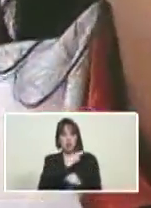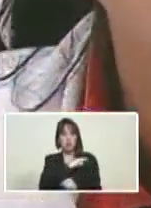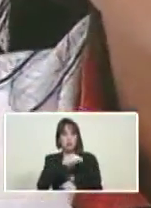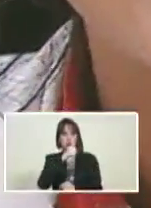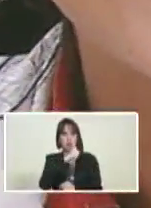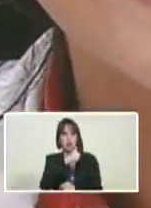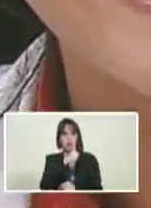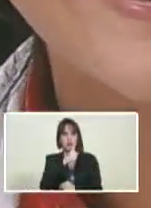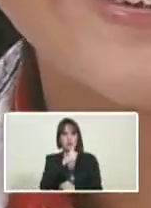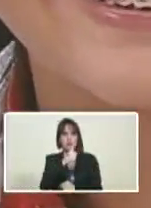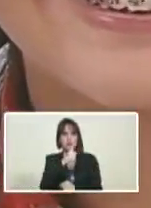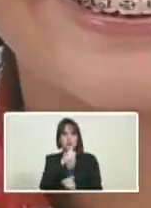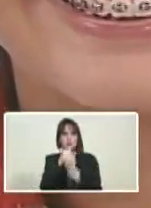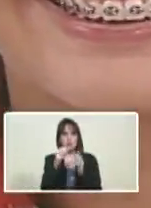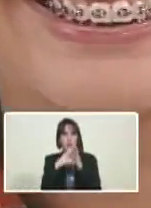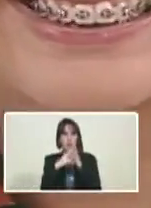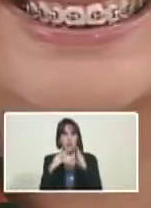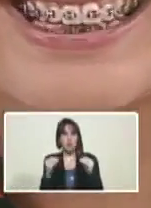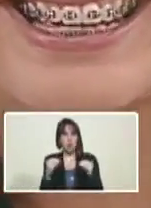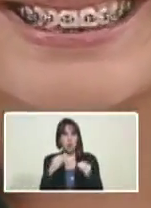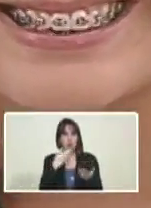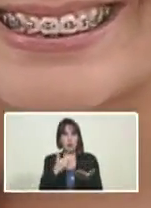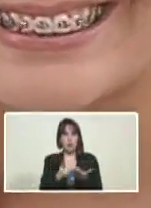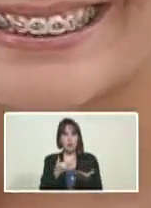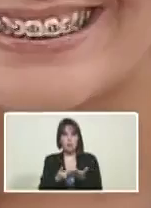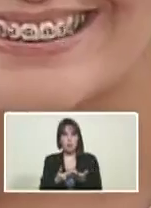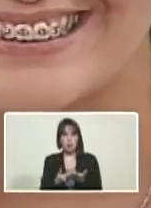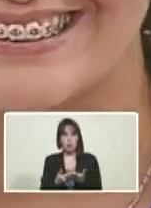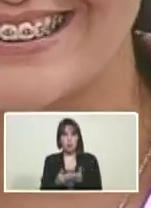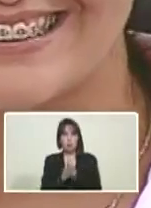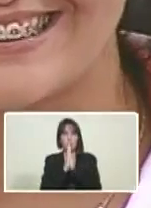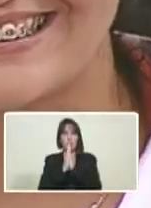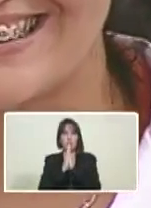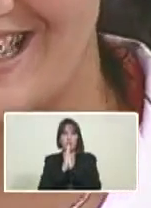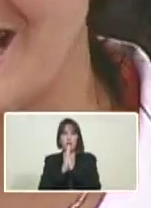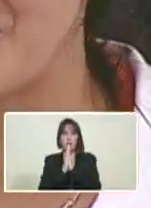todas y a todos les pido, por el amor de Dios,